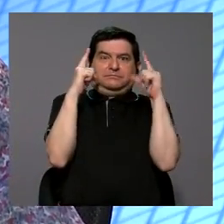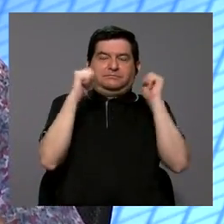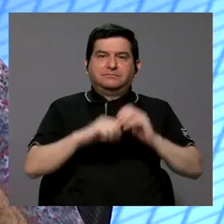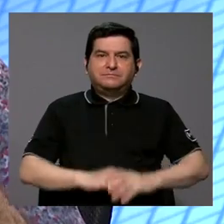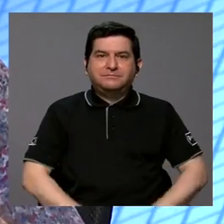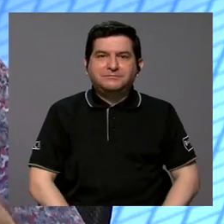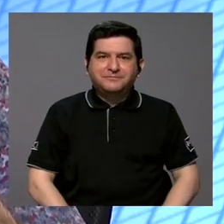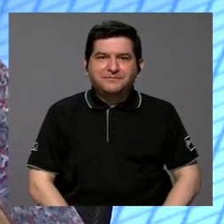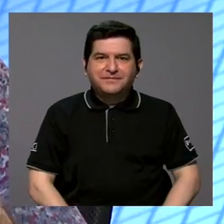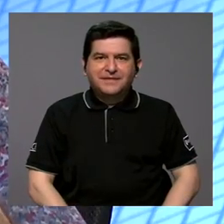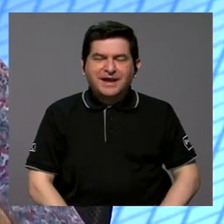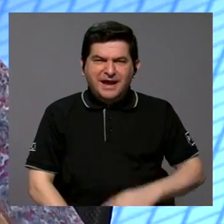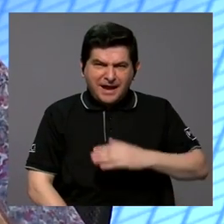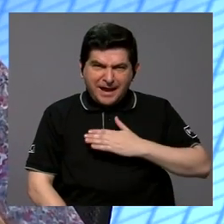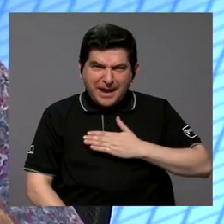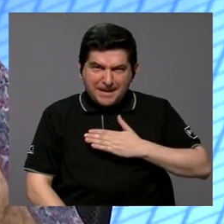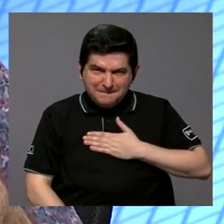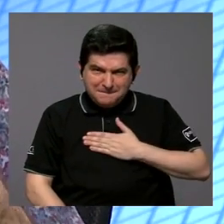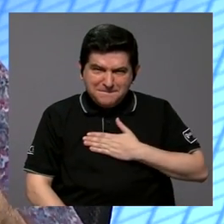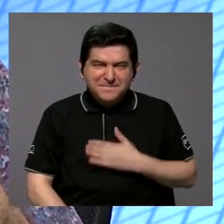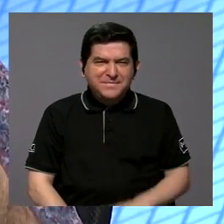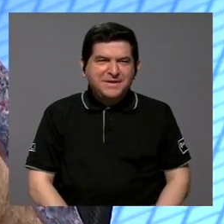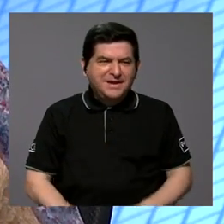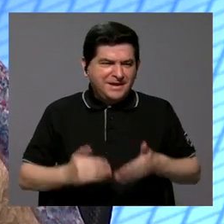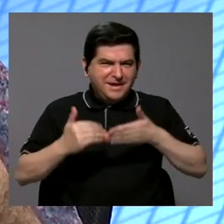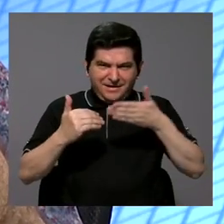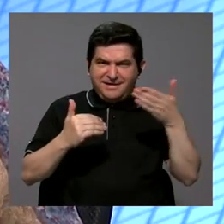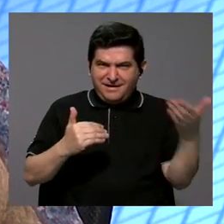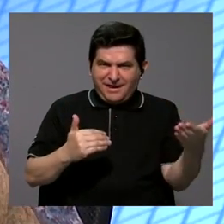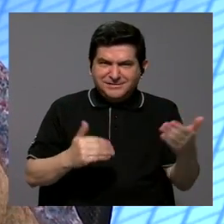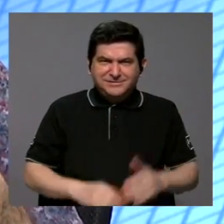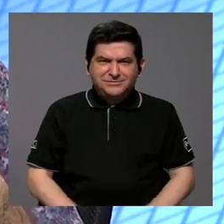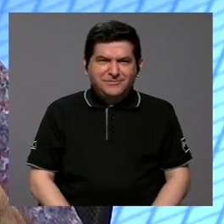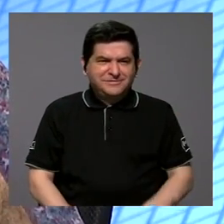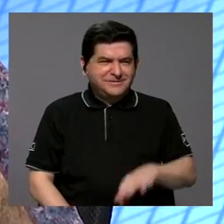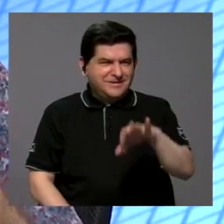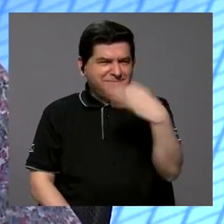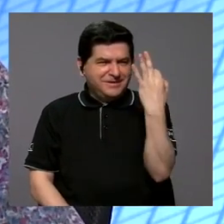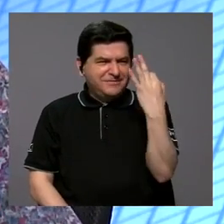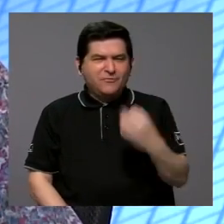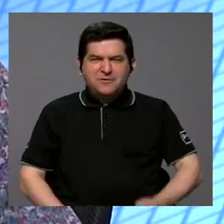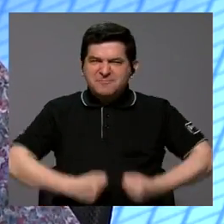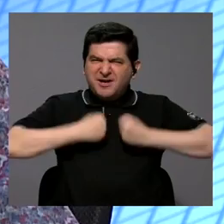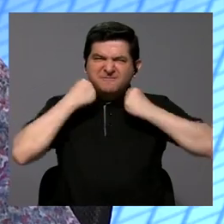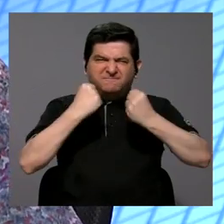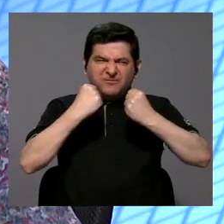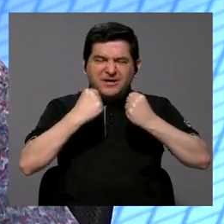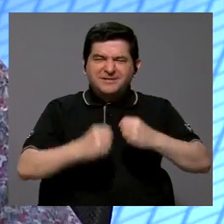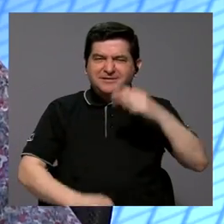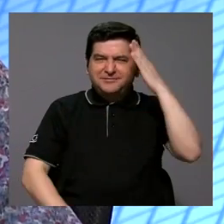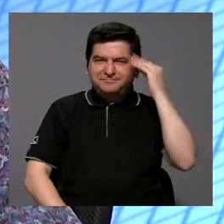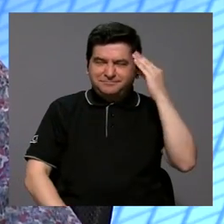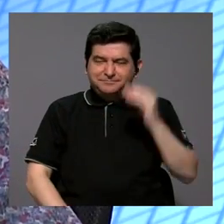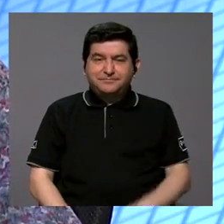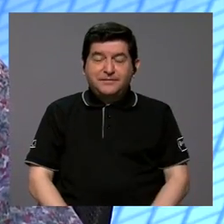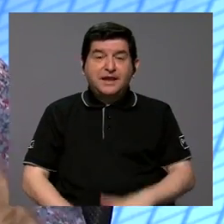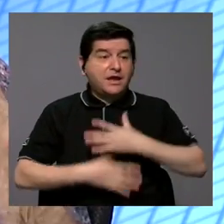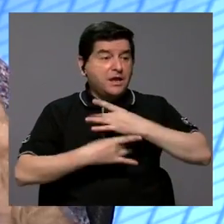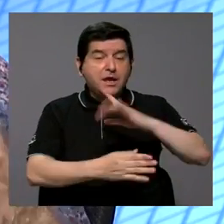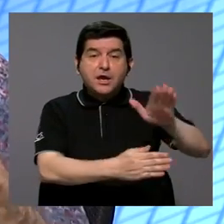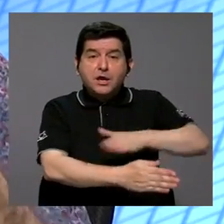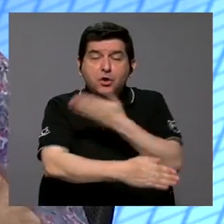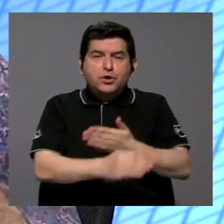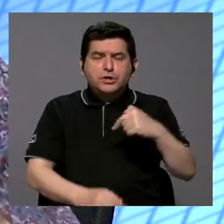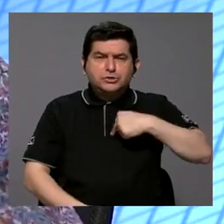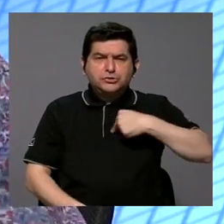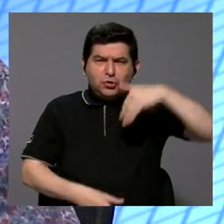Y entonces me hizo vivir las cosas como de forma intensa. Y con ese interés en la música me metí